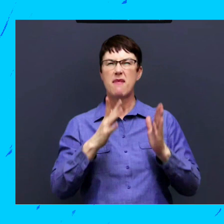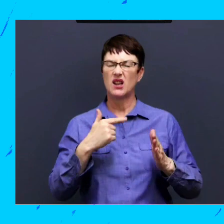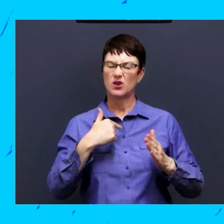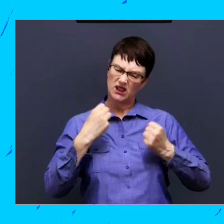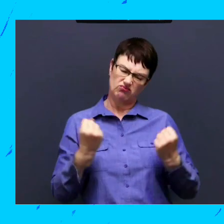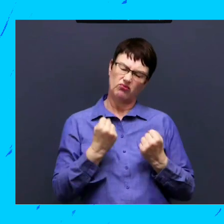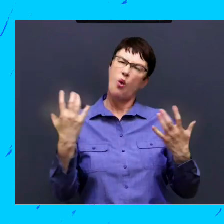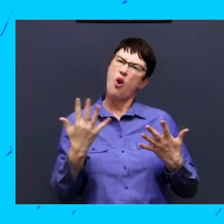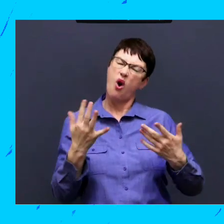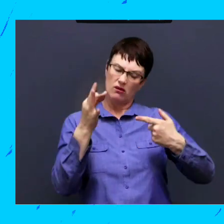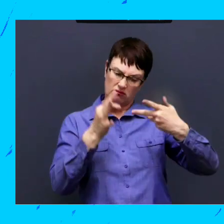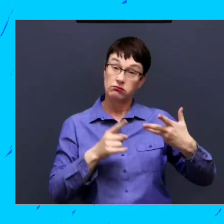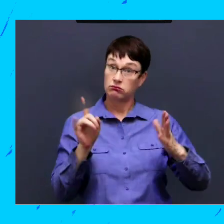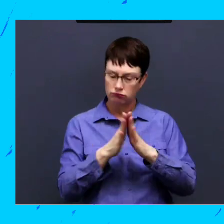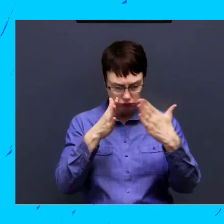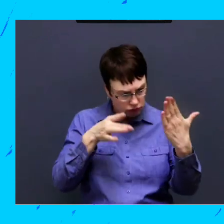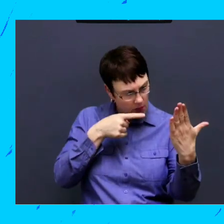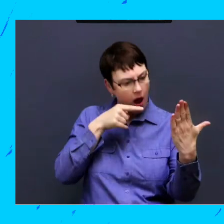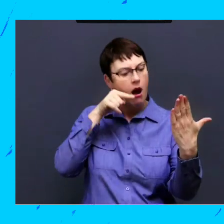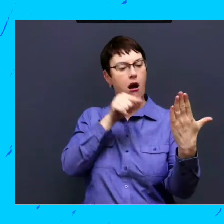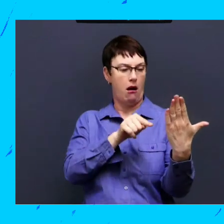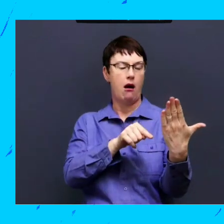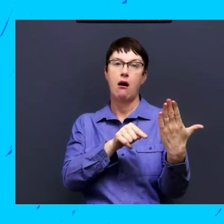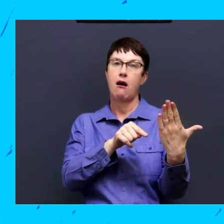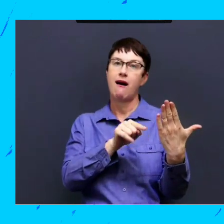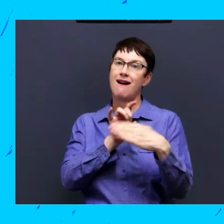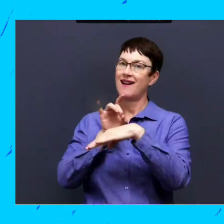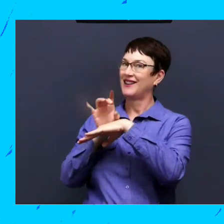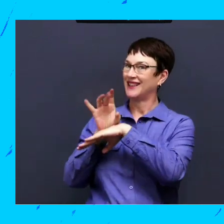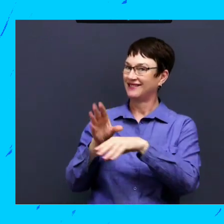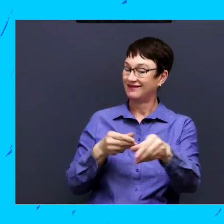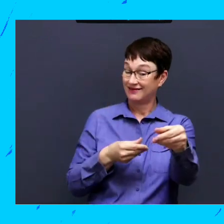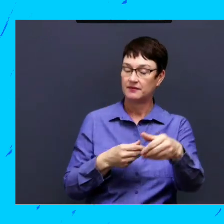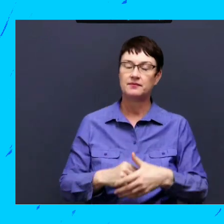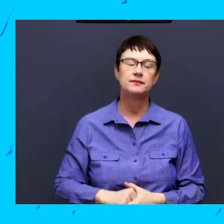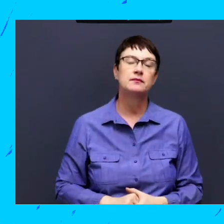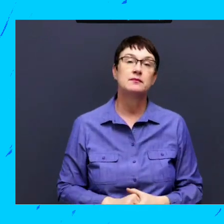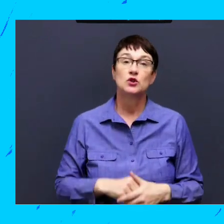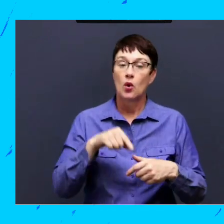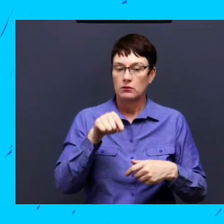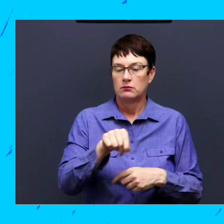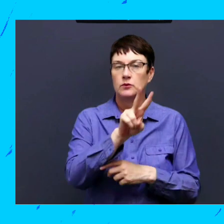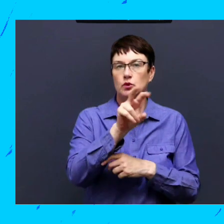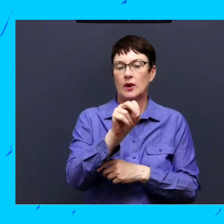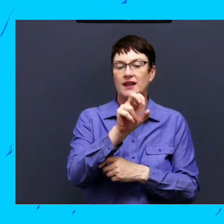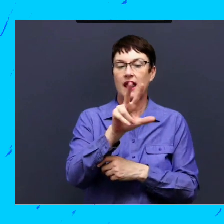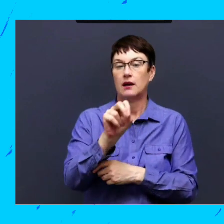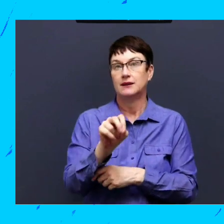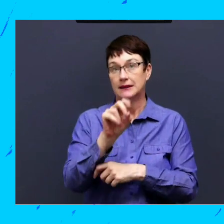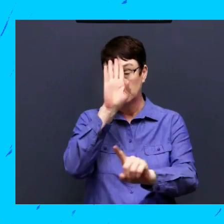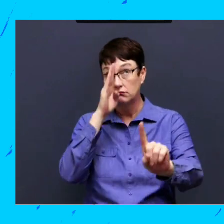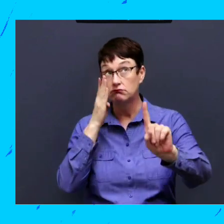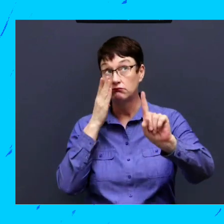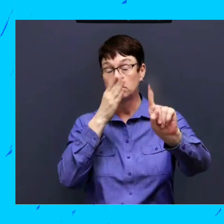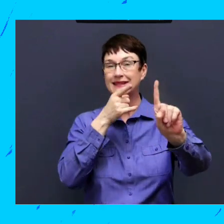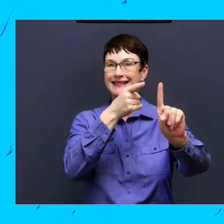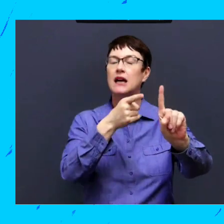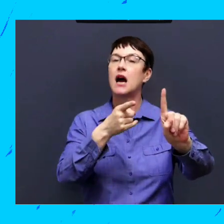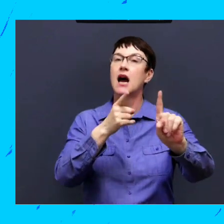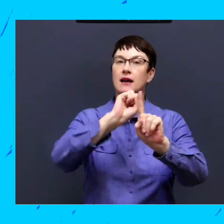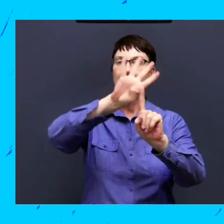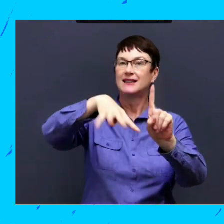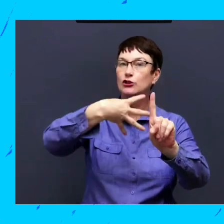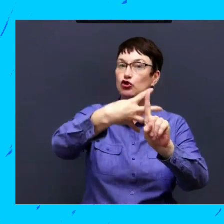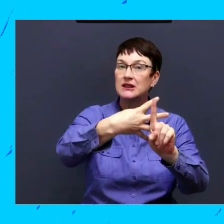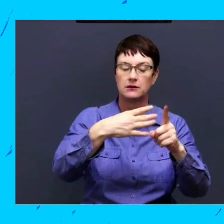construida con el impulso que fue creado con la Agenda 2030 para el Desarrollo Sostenible y la